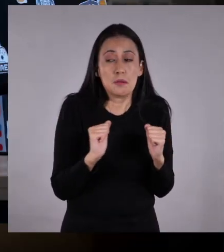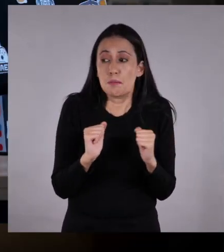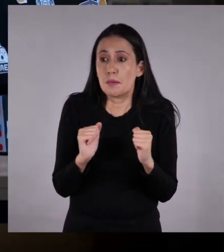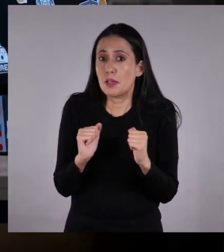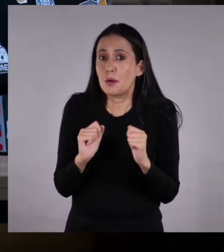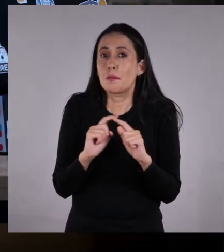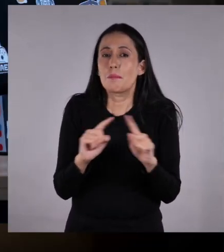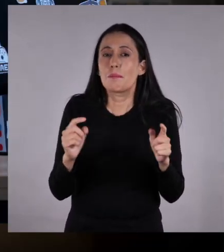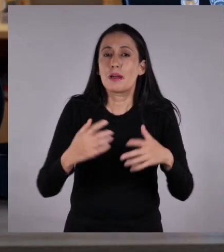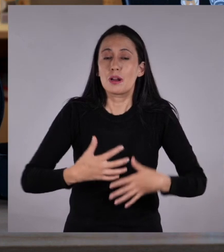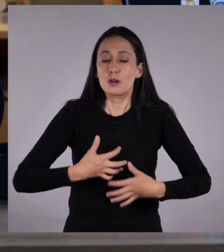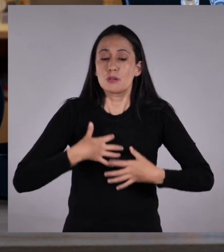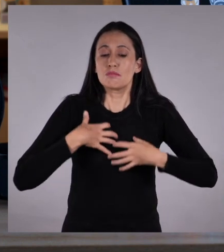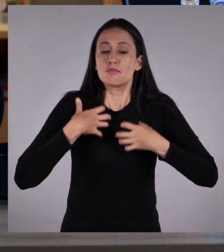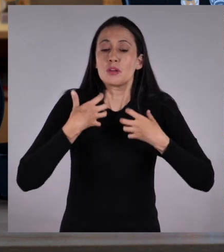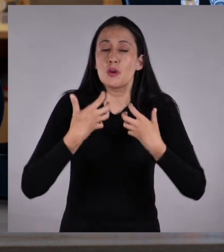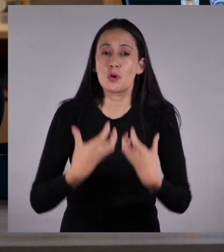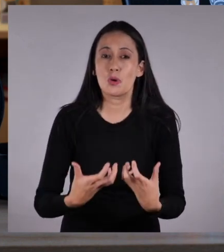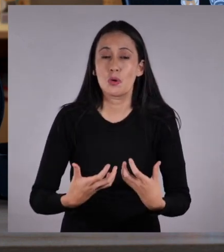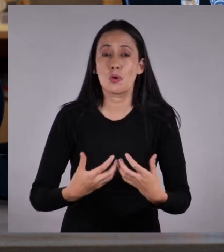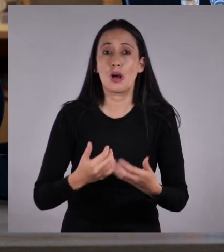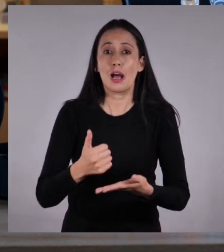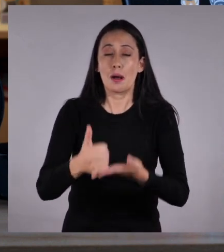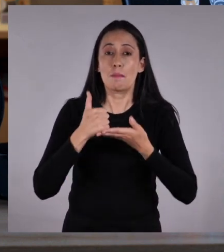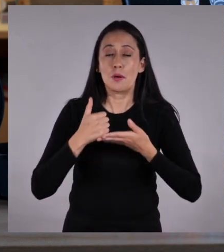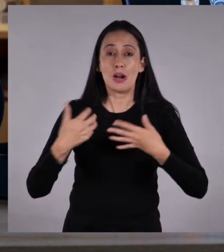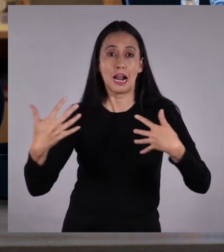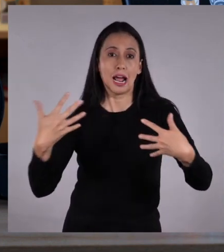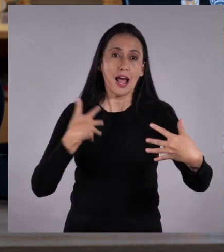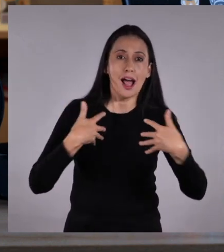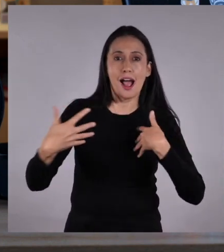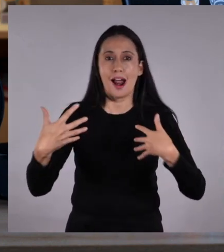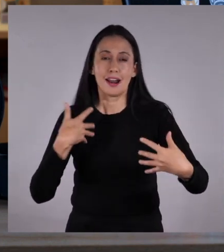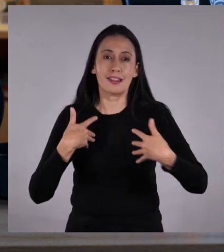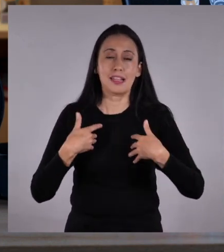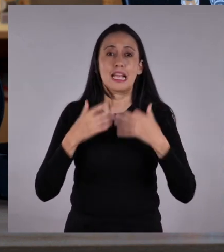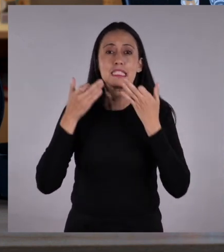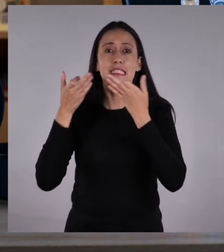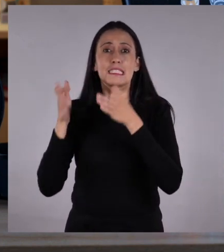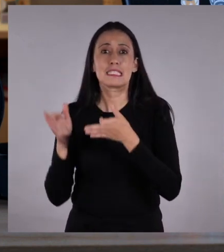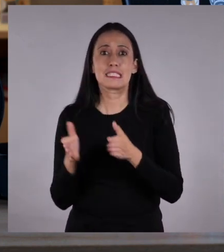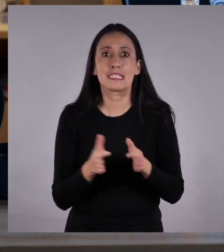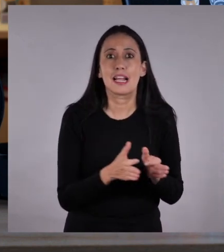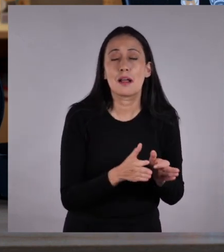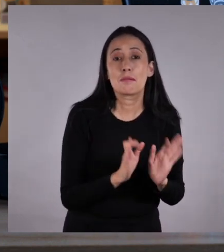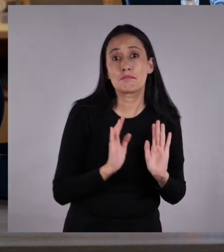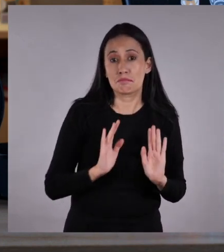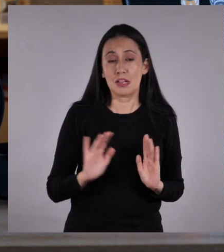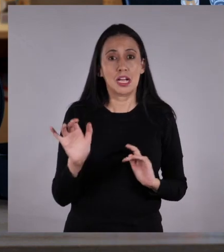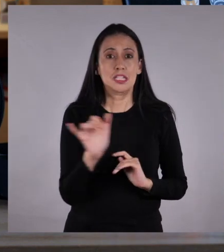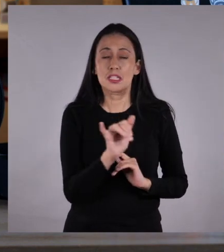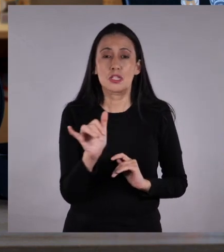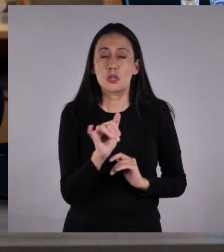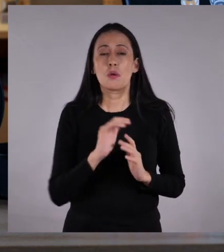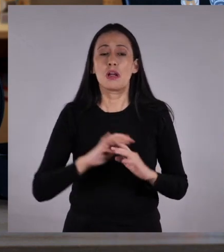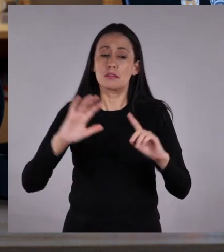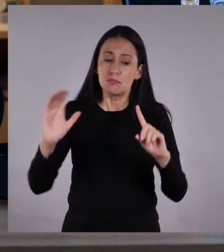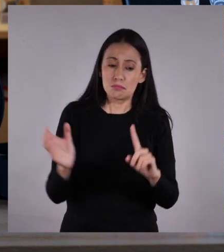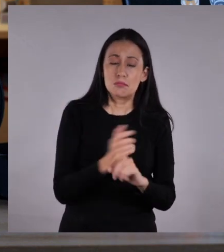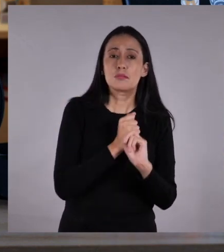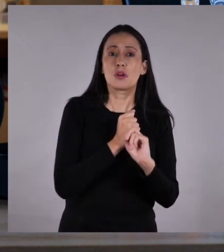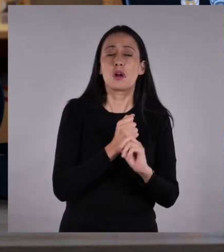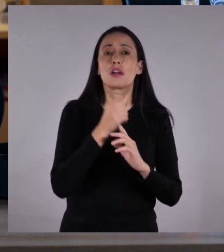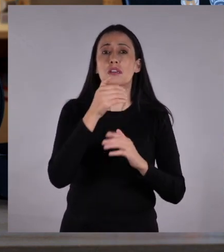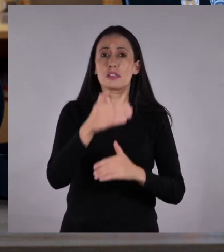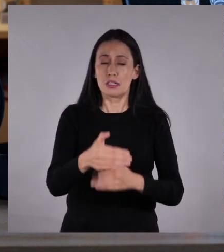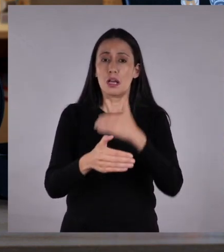es terapéutico. Uno puede ver sus emociones materializadas y superarlas o apreciarlas. A mí,